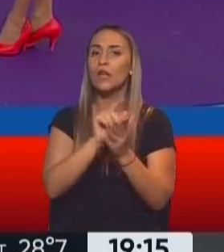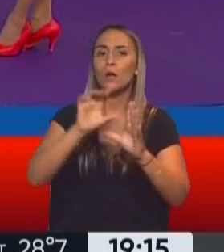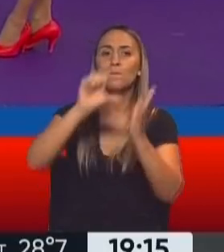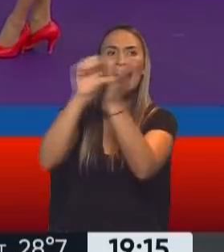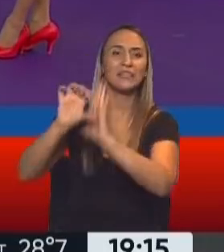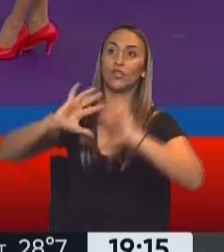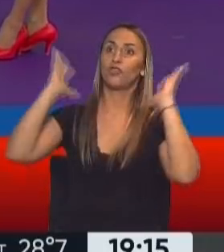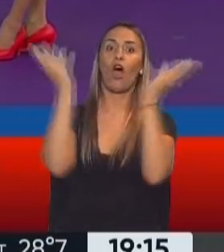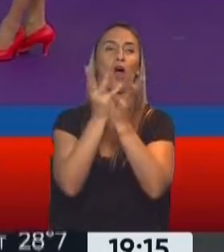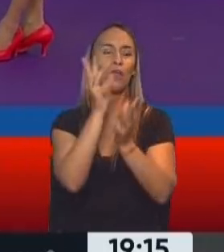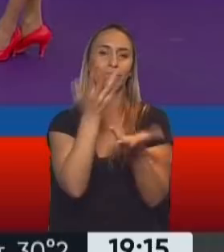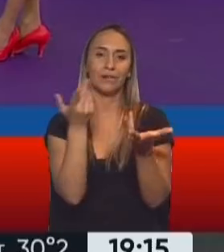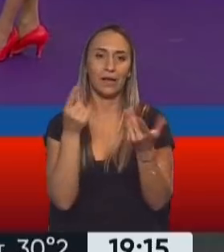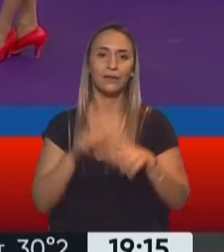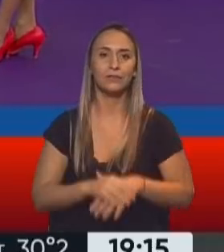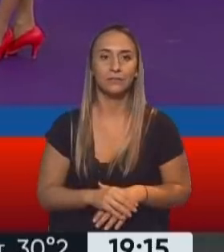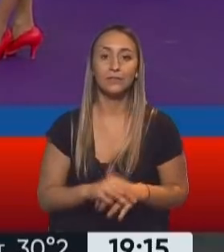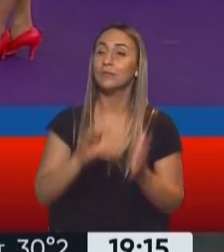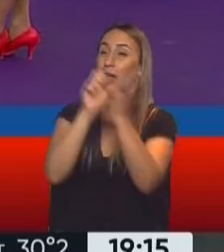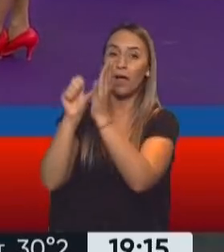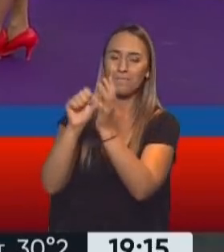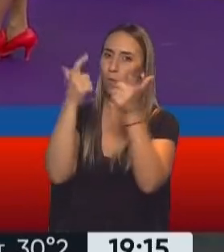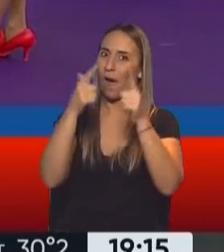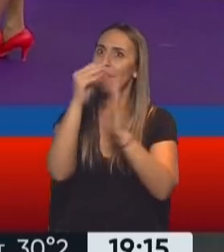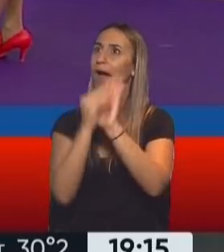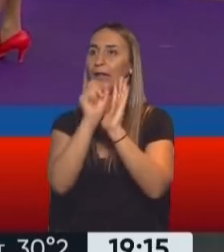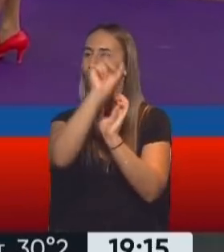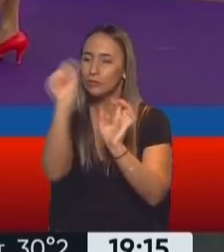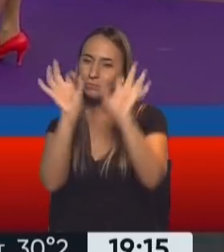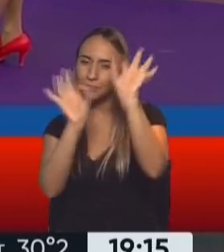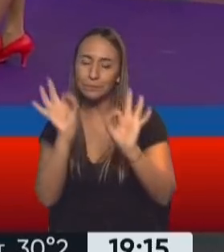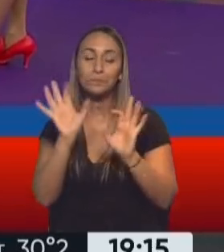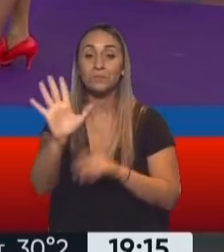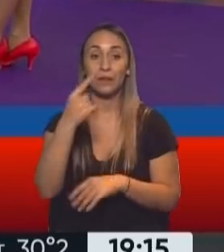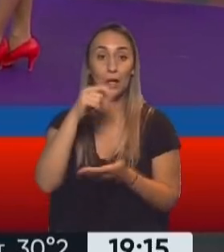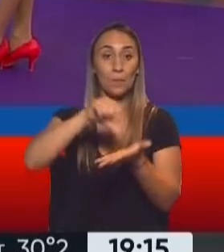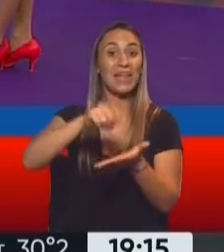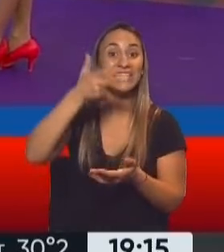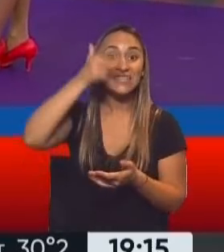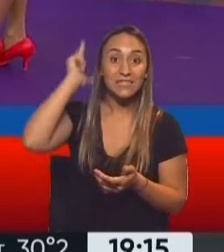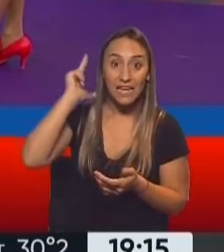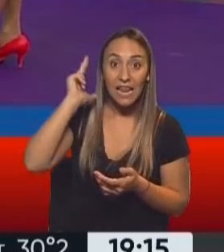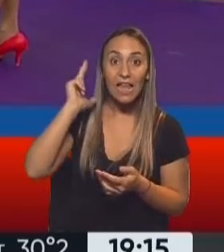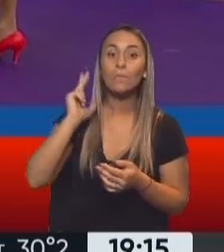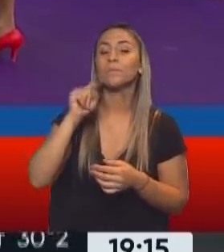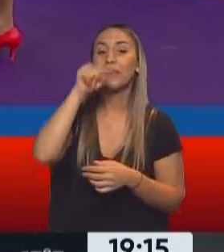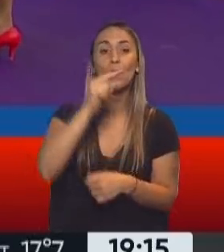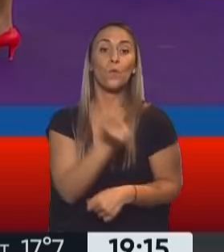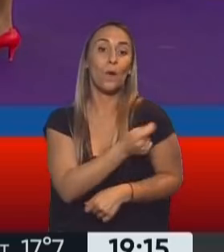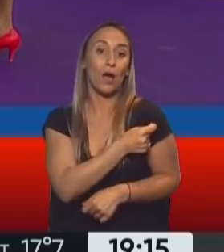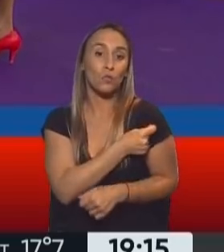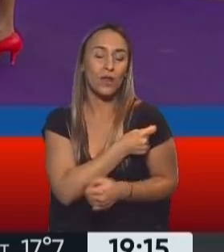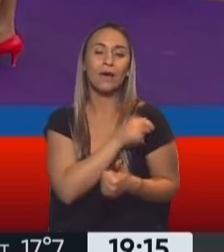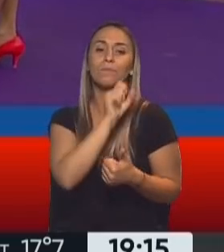Acá tenemos, esto es Chile, ¿sí? A diferencia de los anteriores que preferentemente tienen vacunas con ARN mensajero, Pfizer